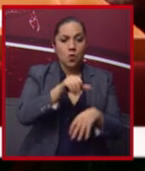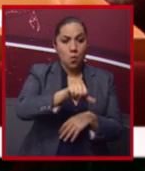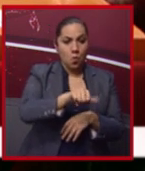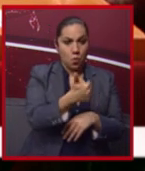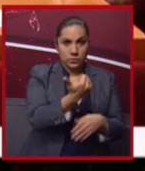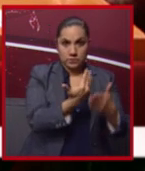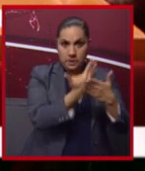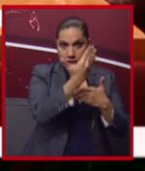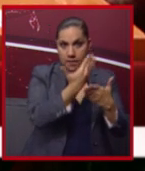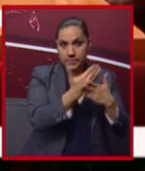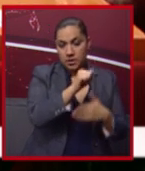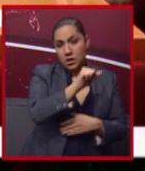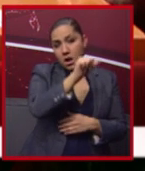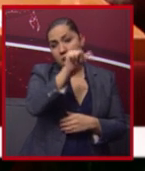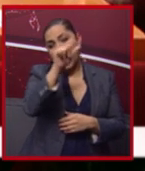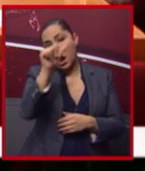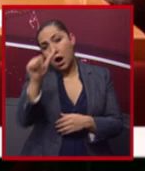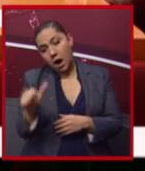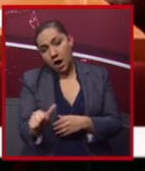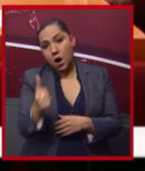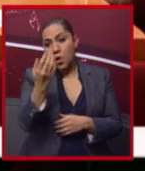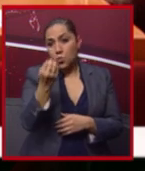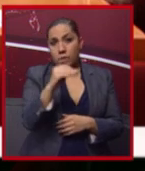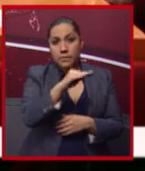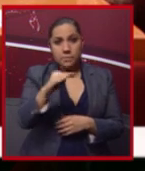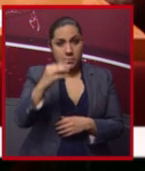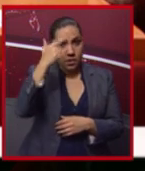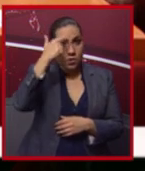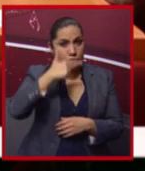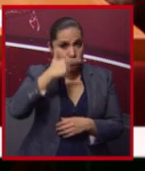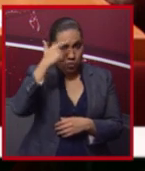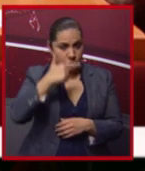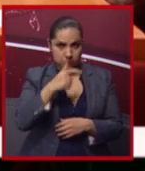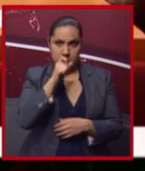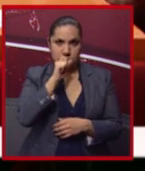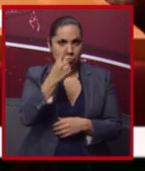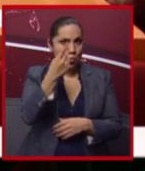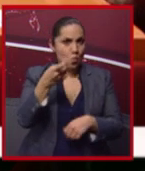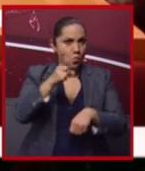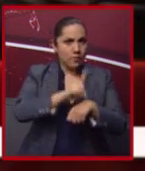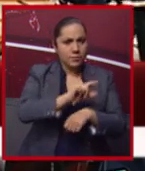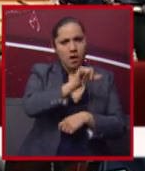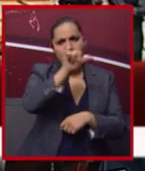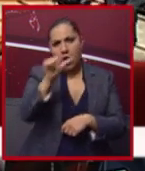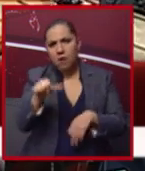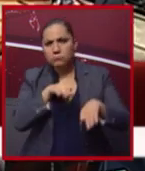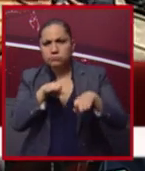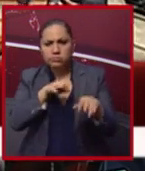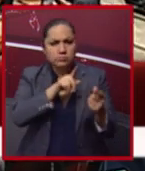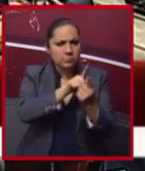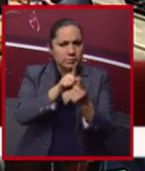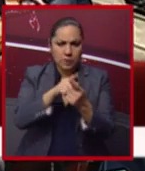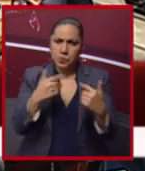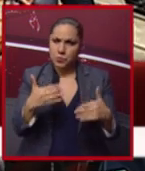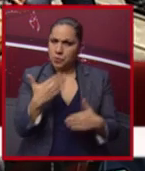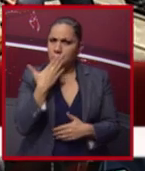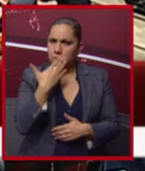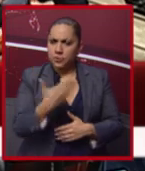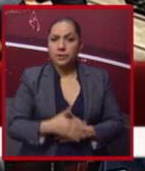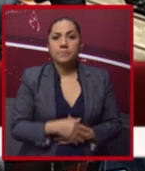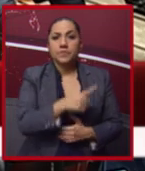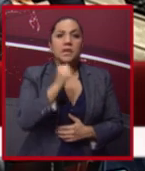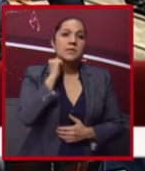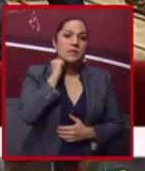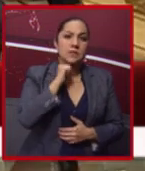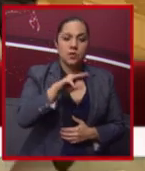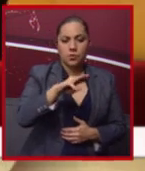mañana a las 21:30 horas del propio día. Por su parte, el senador Miguel Ángel Mancera aseveró que